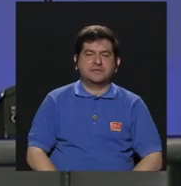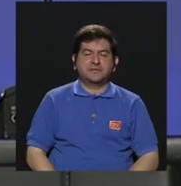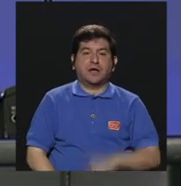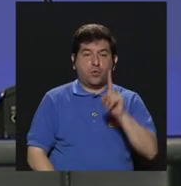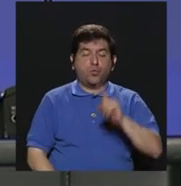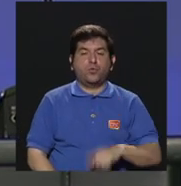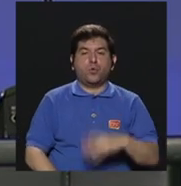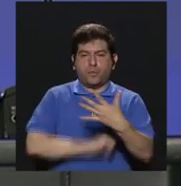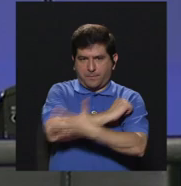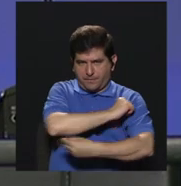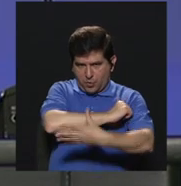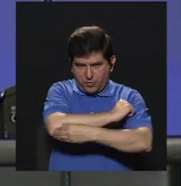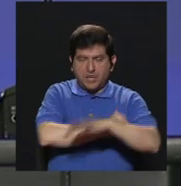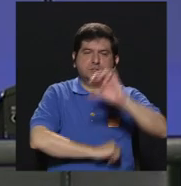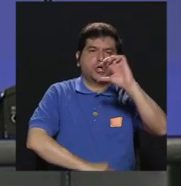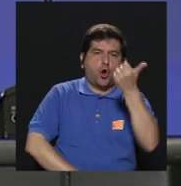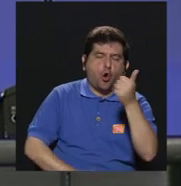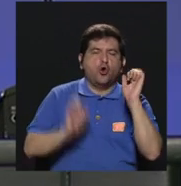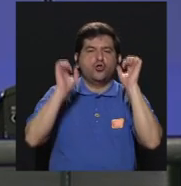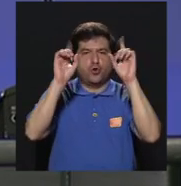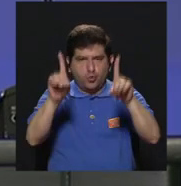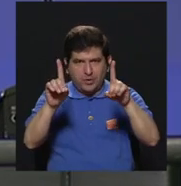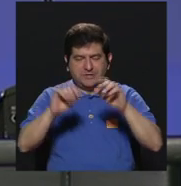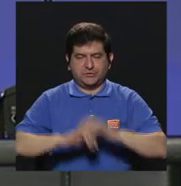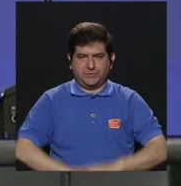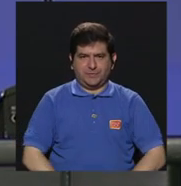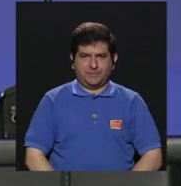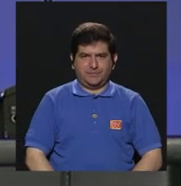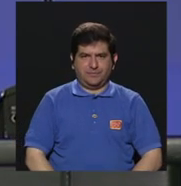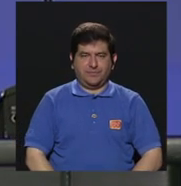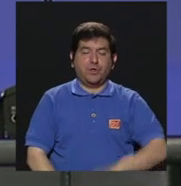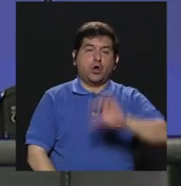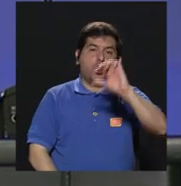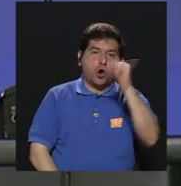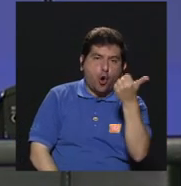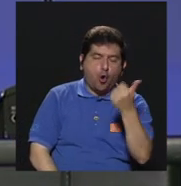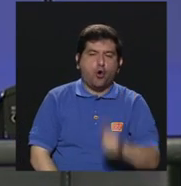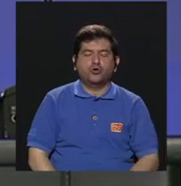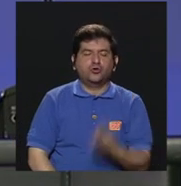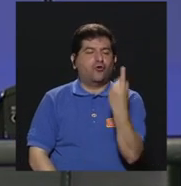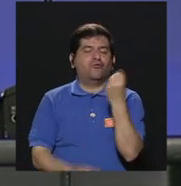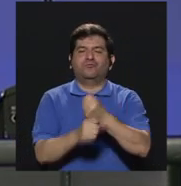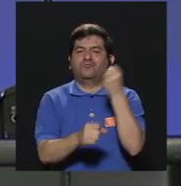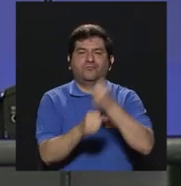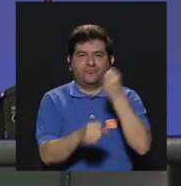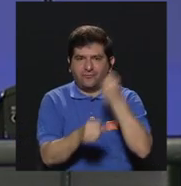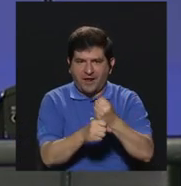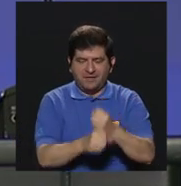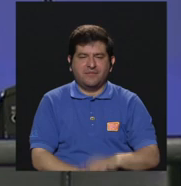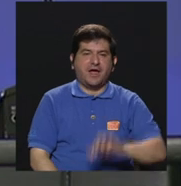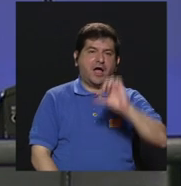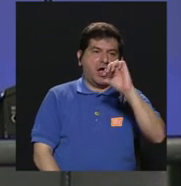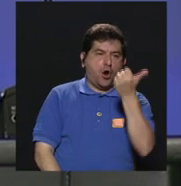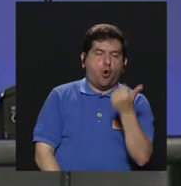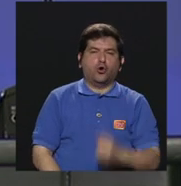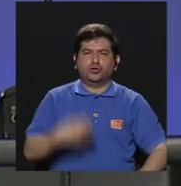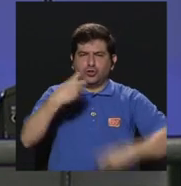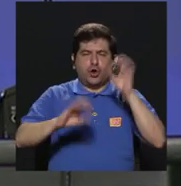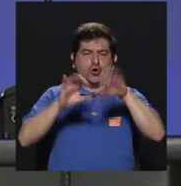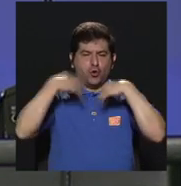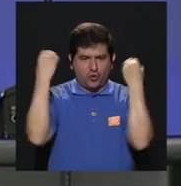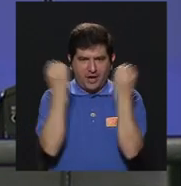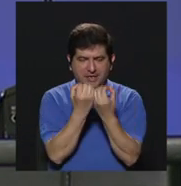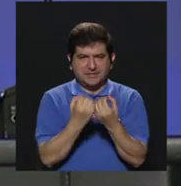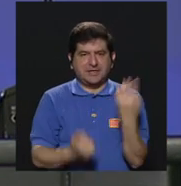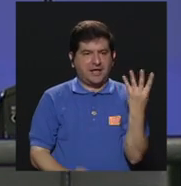pobreza, otro de la educación, otro del desempleo y otro del crimen